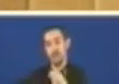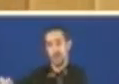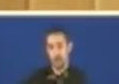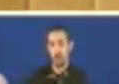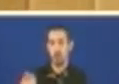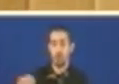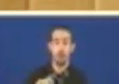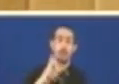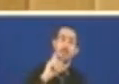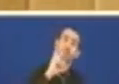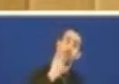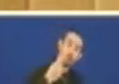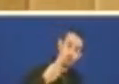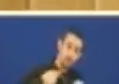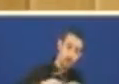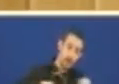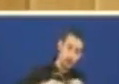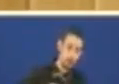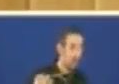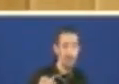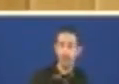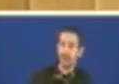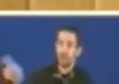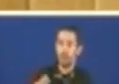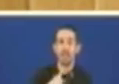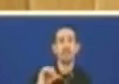mercado secundario, non. Falamos de que recuperen